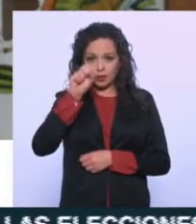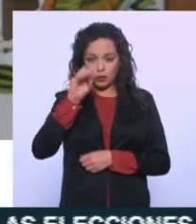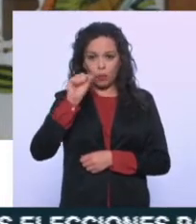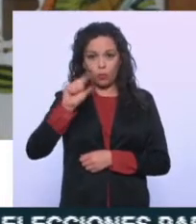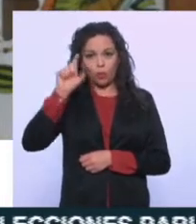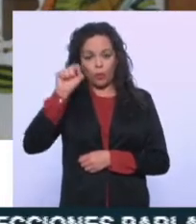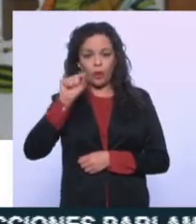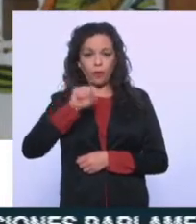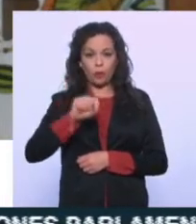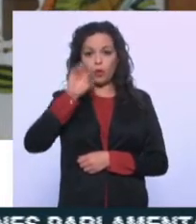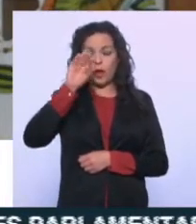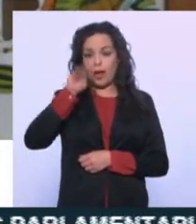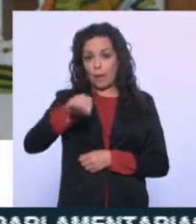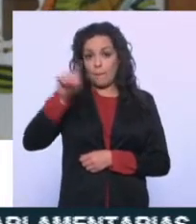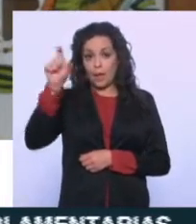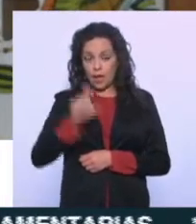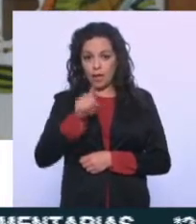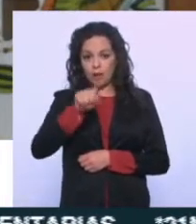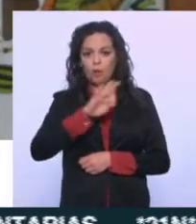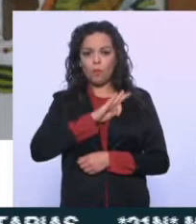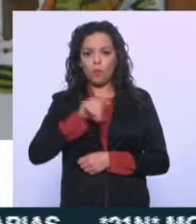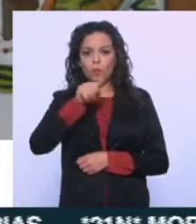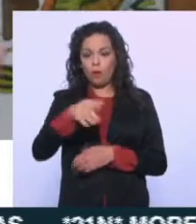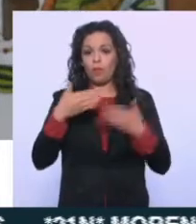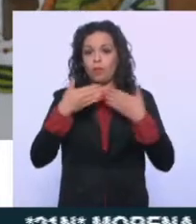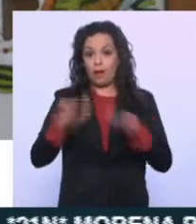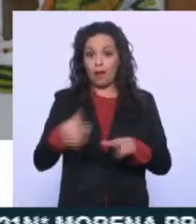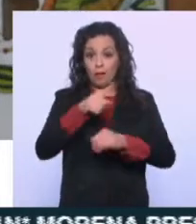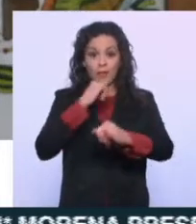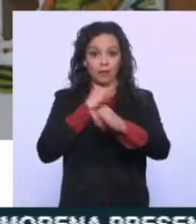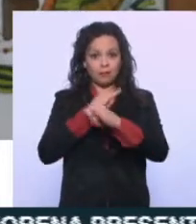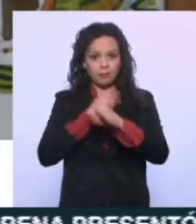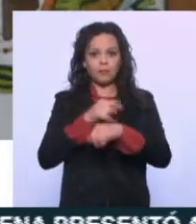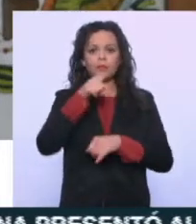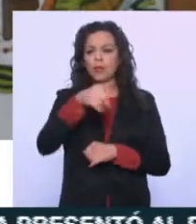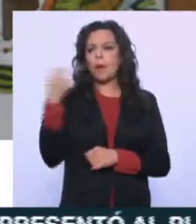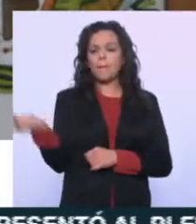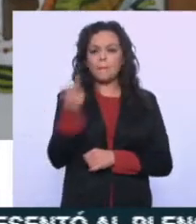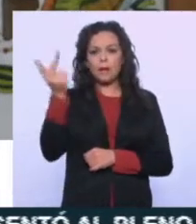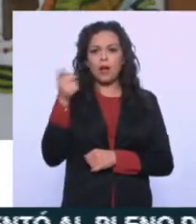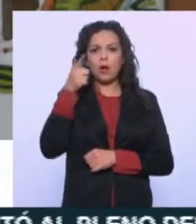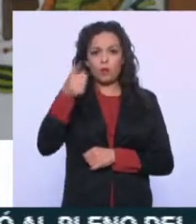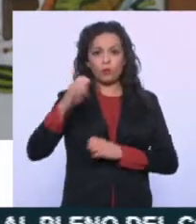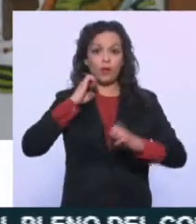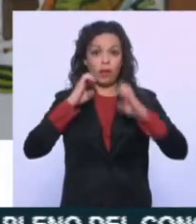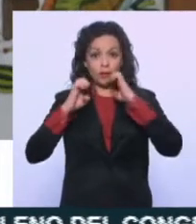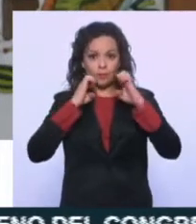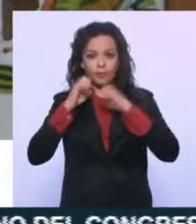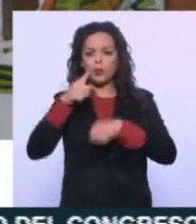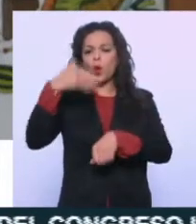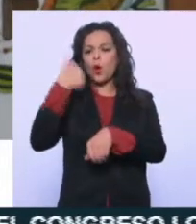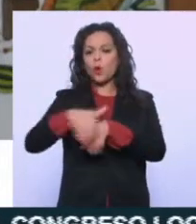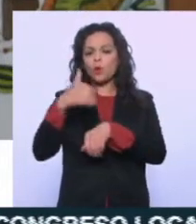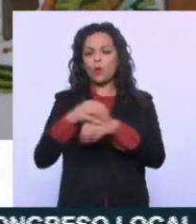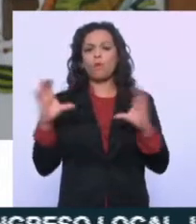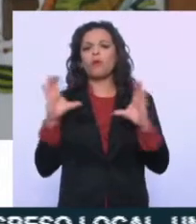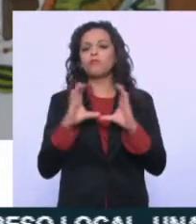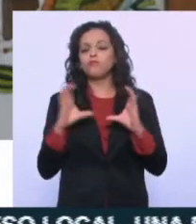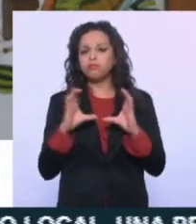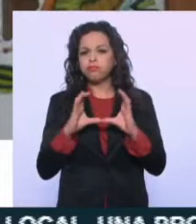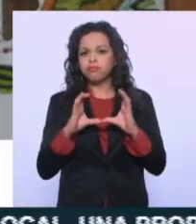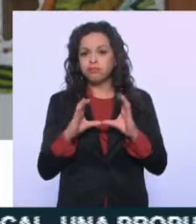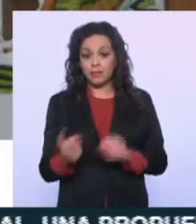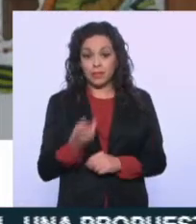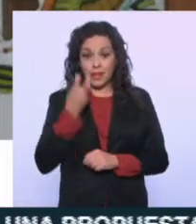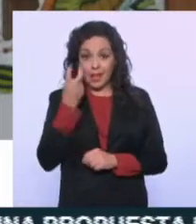www.censo2020.mx, tú puedes acceder a dicha página, pedirle al entrevistador su número de credencial y en ese momento